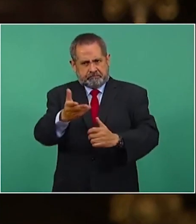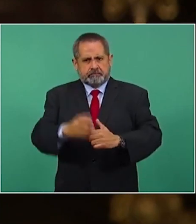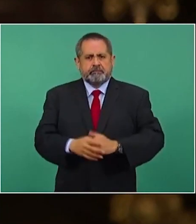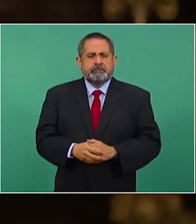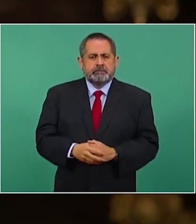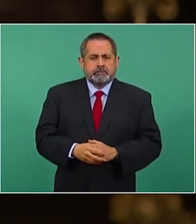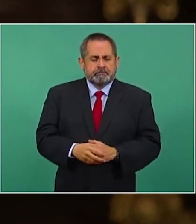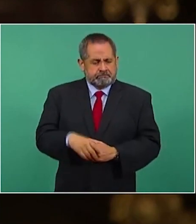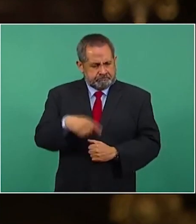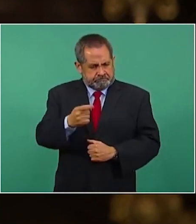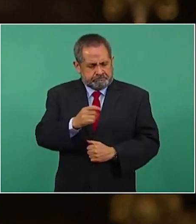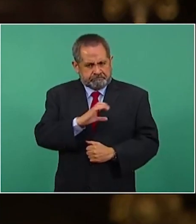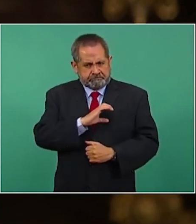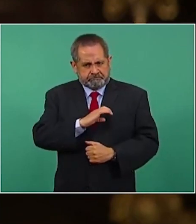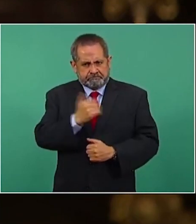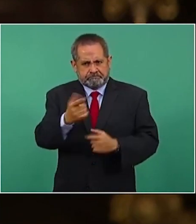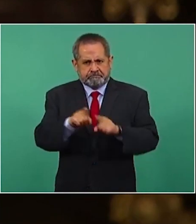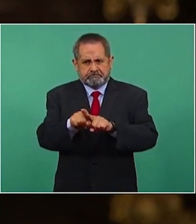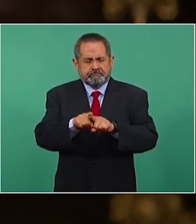Entonces